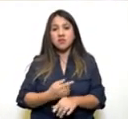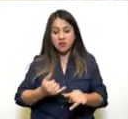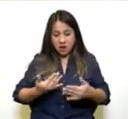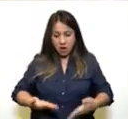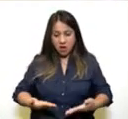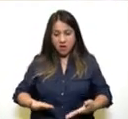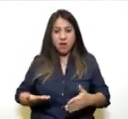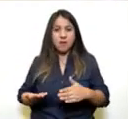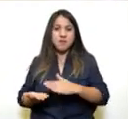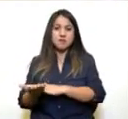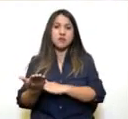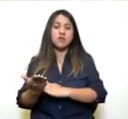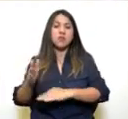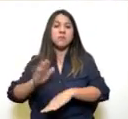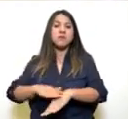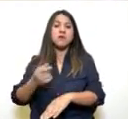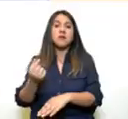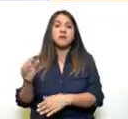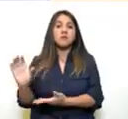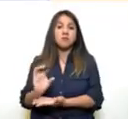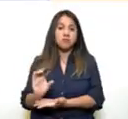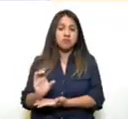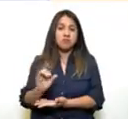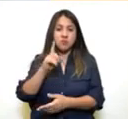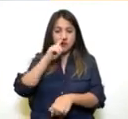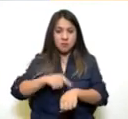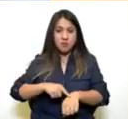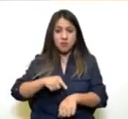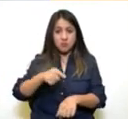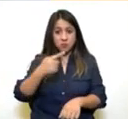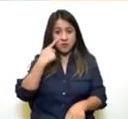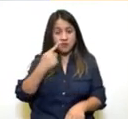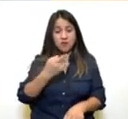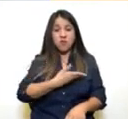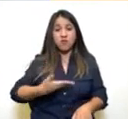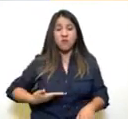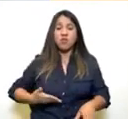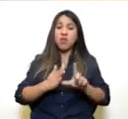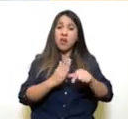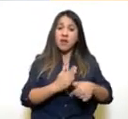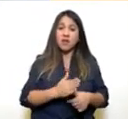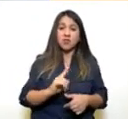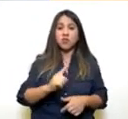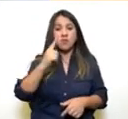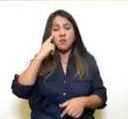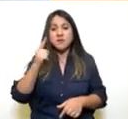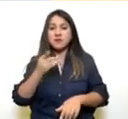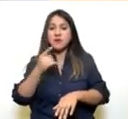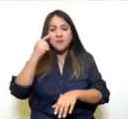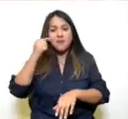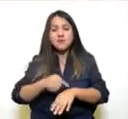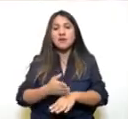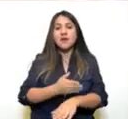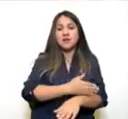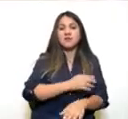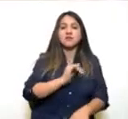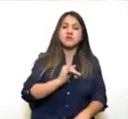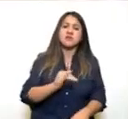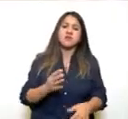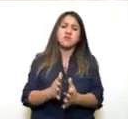presentarlo entonces veo un gobierno reactivó más que un gobierno que se adelanta a las acciones que es capaz de reactivar